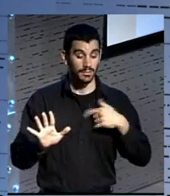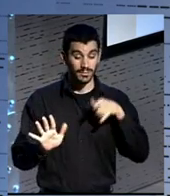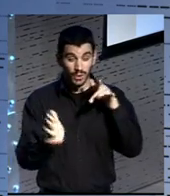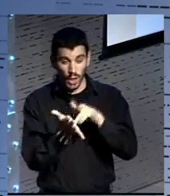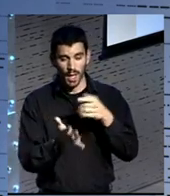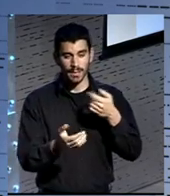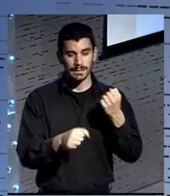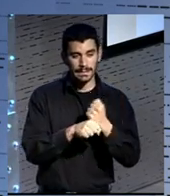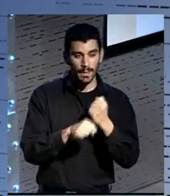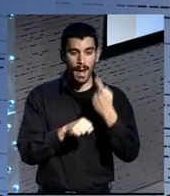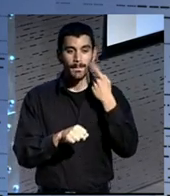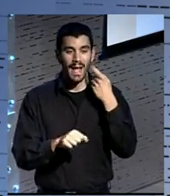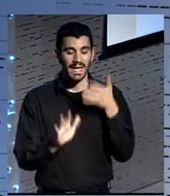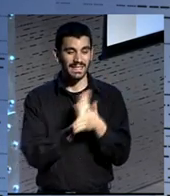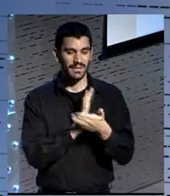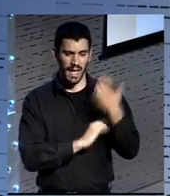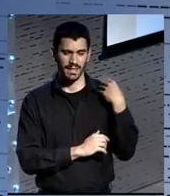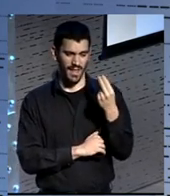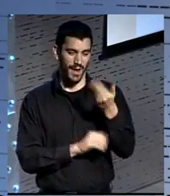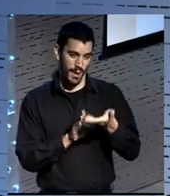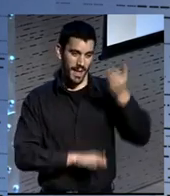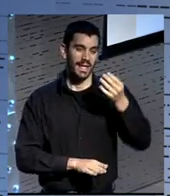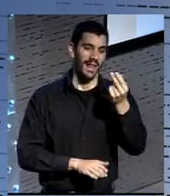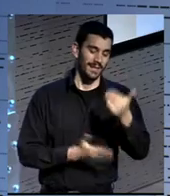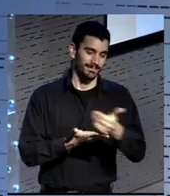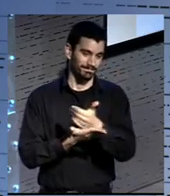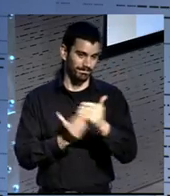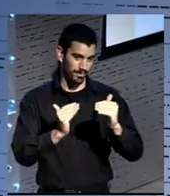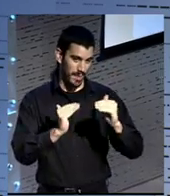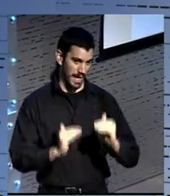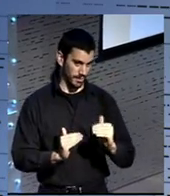ser menos rentable, claramente.